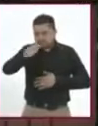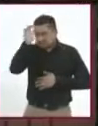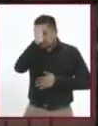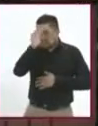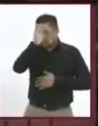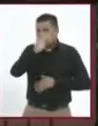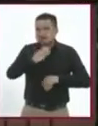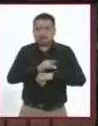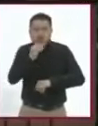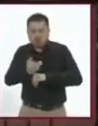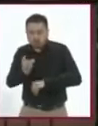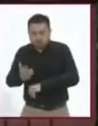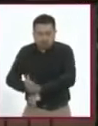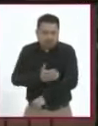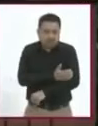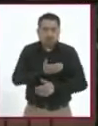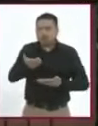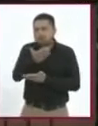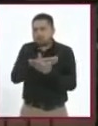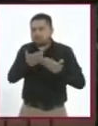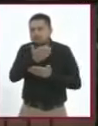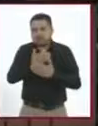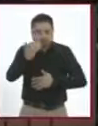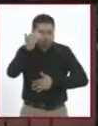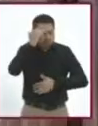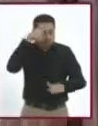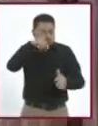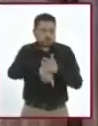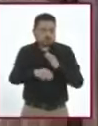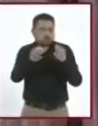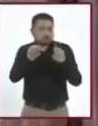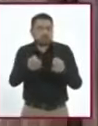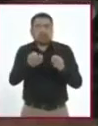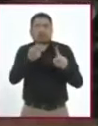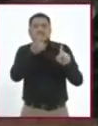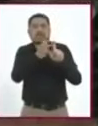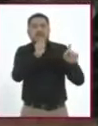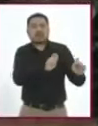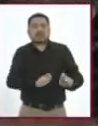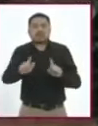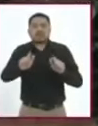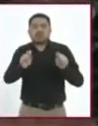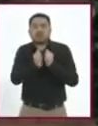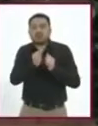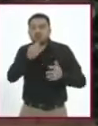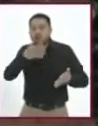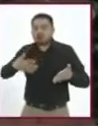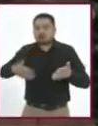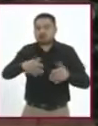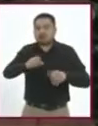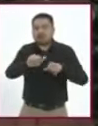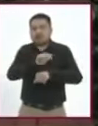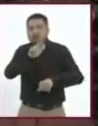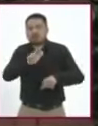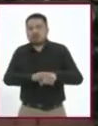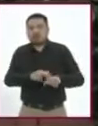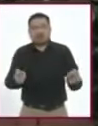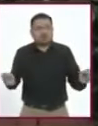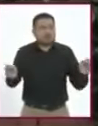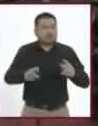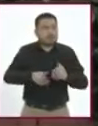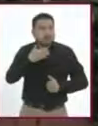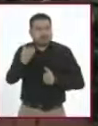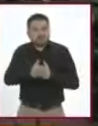por habernos acompañado y compartido sus conocimientos. Este fue su programa Cocina de Autor. ¡Hasta